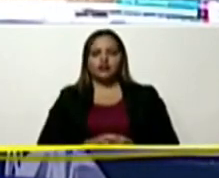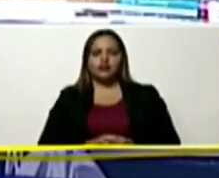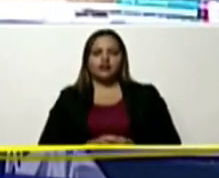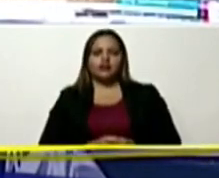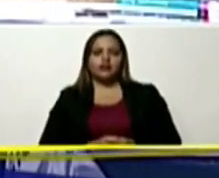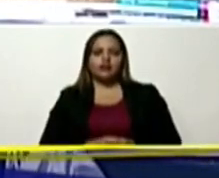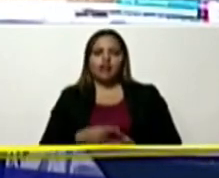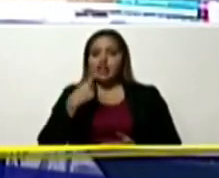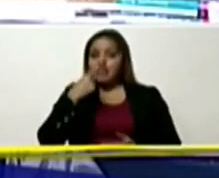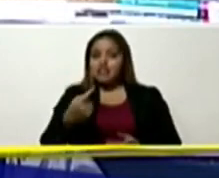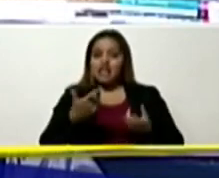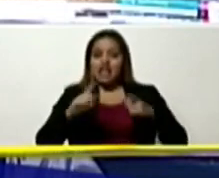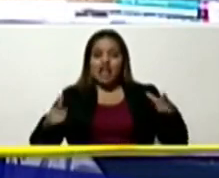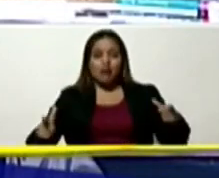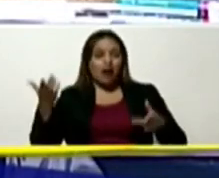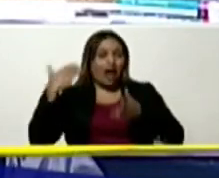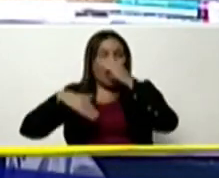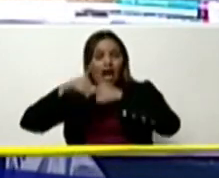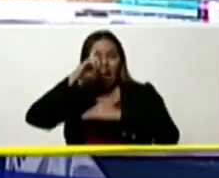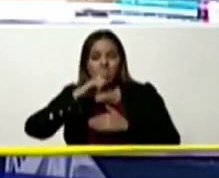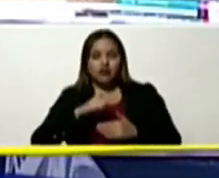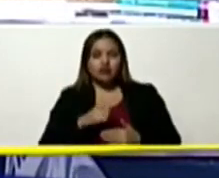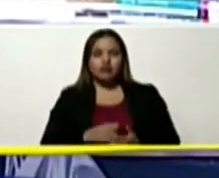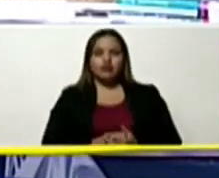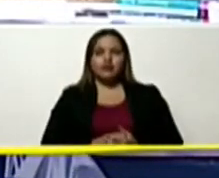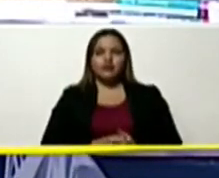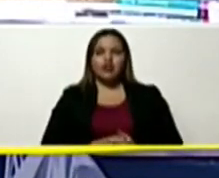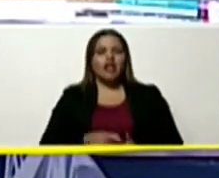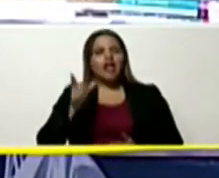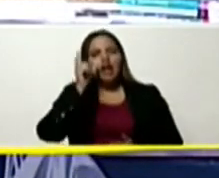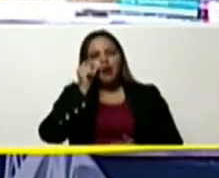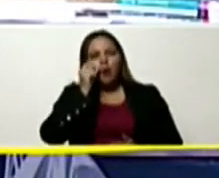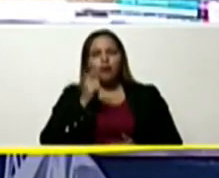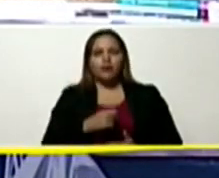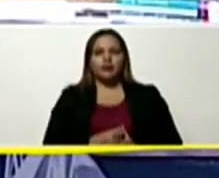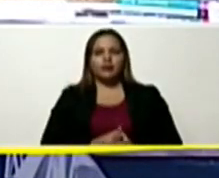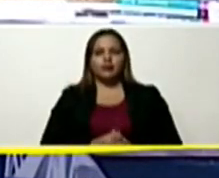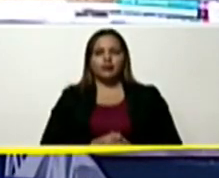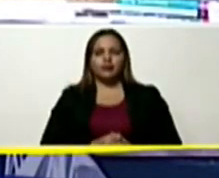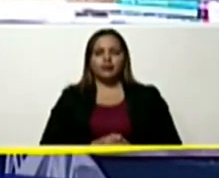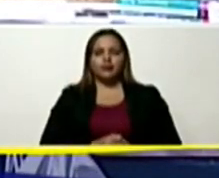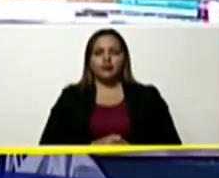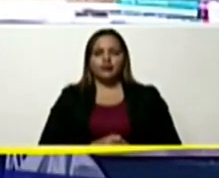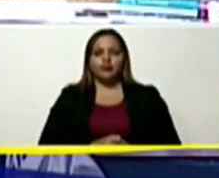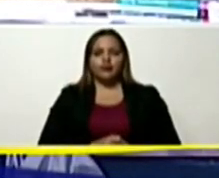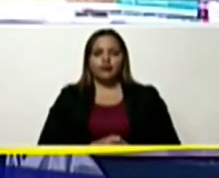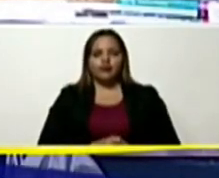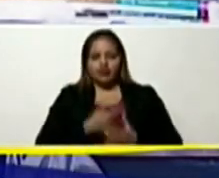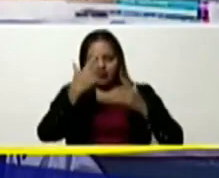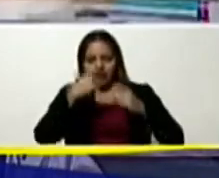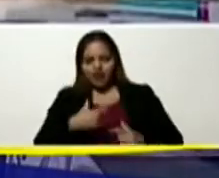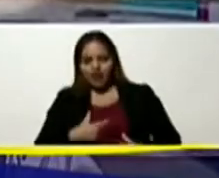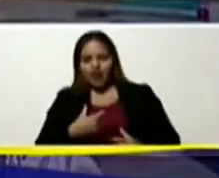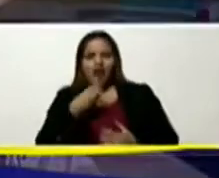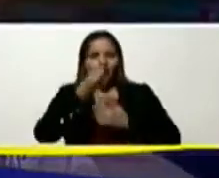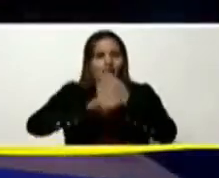lo dice en el lenguaje de su época, el hombre es lo que